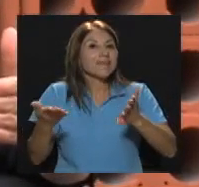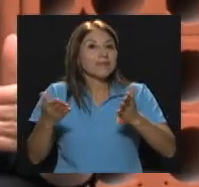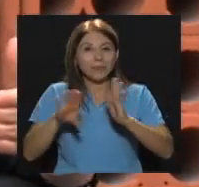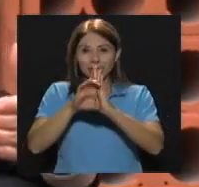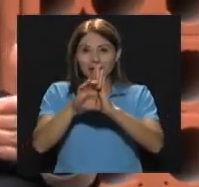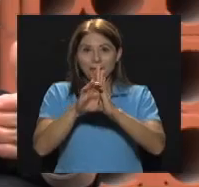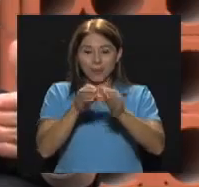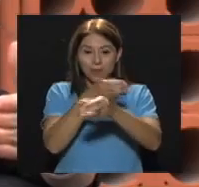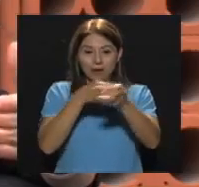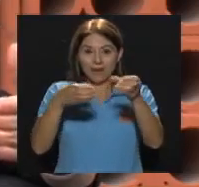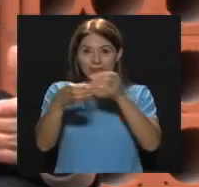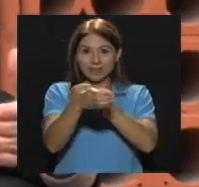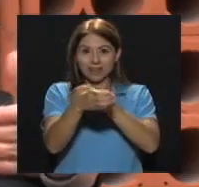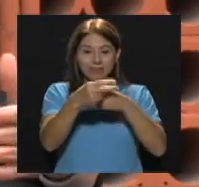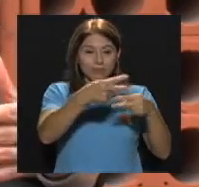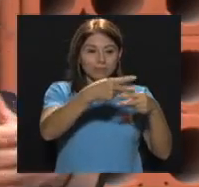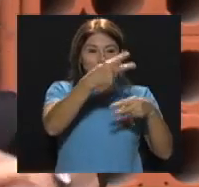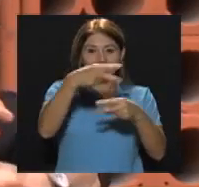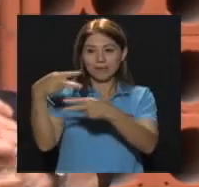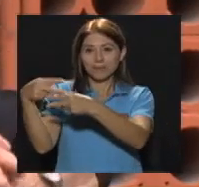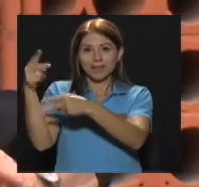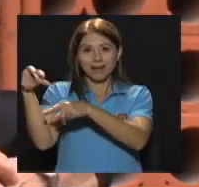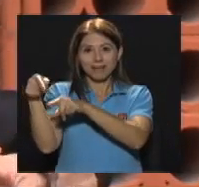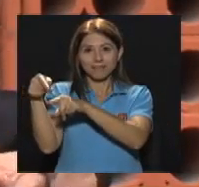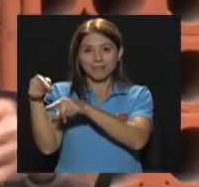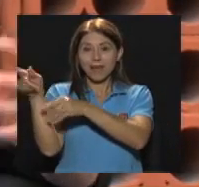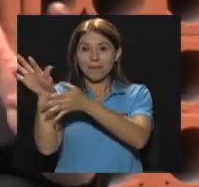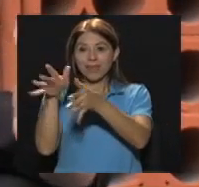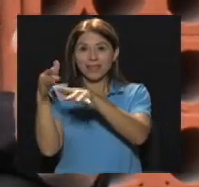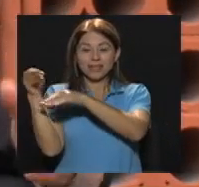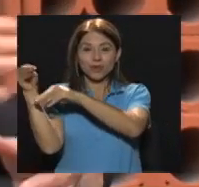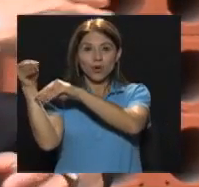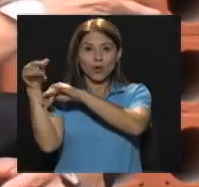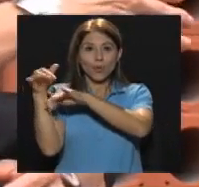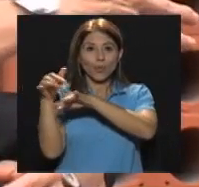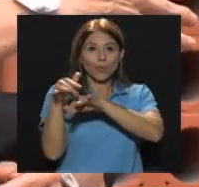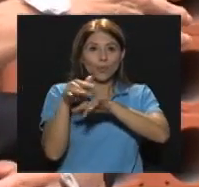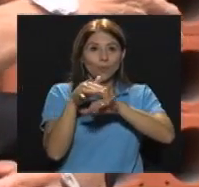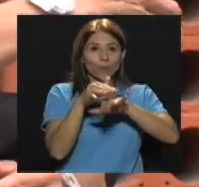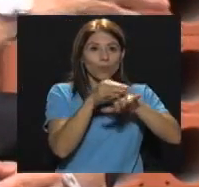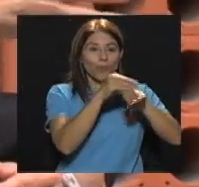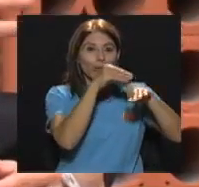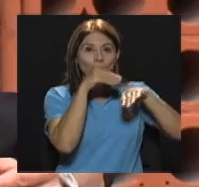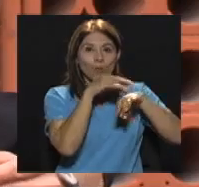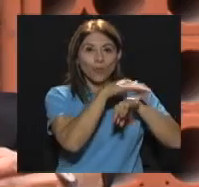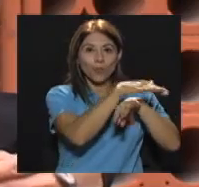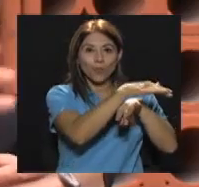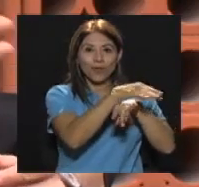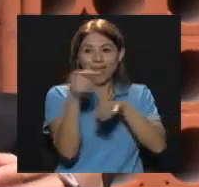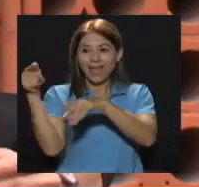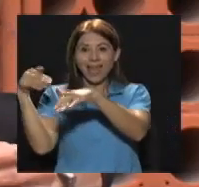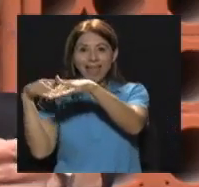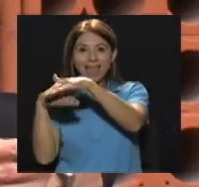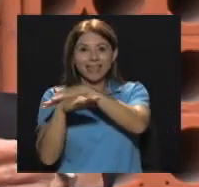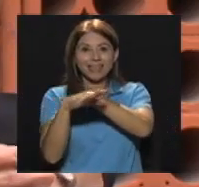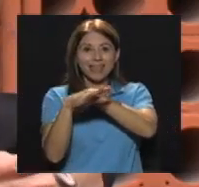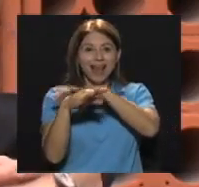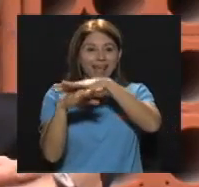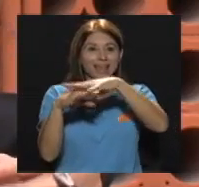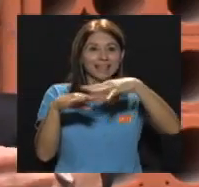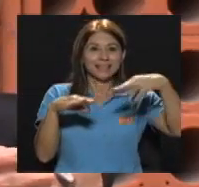por otra abertura. Entonces, da tiempo para que el aire entre, refresque